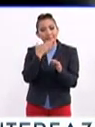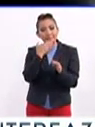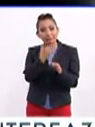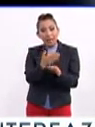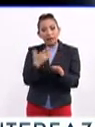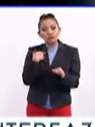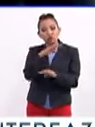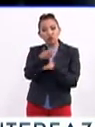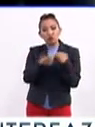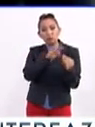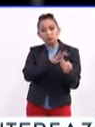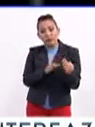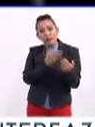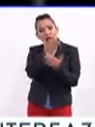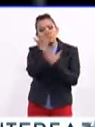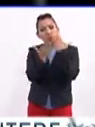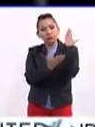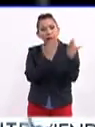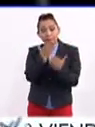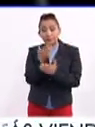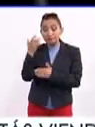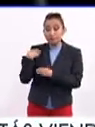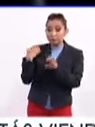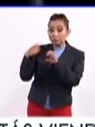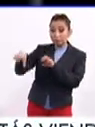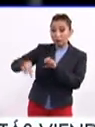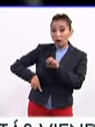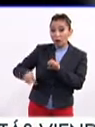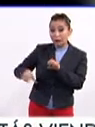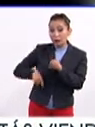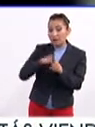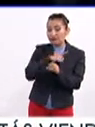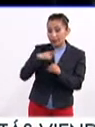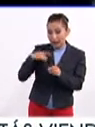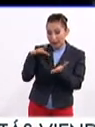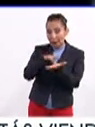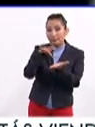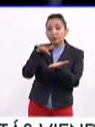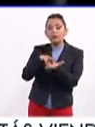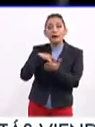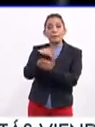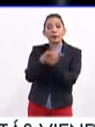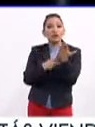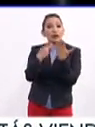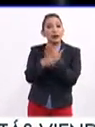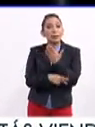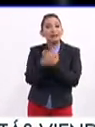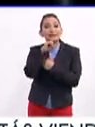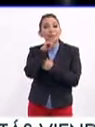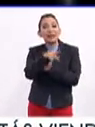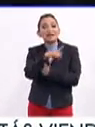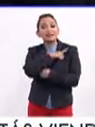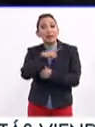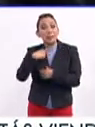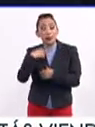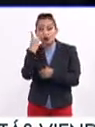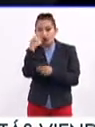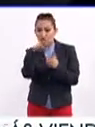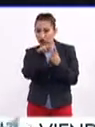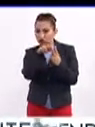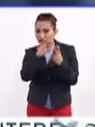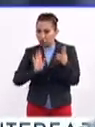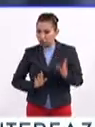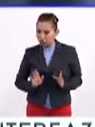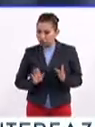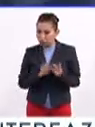económicamente al alcance de todos. Los estados están obligados a financiar estos programas, que además deben cumplir con dos